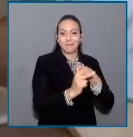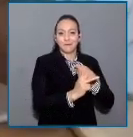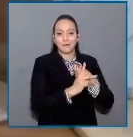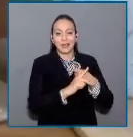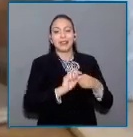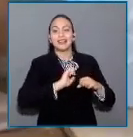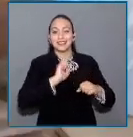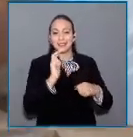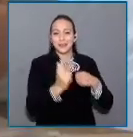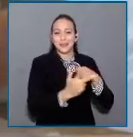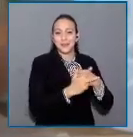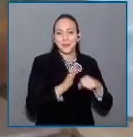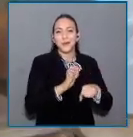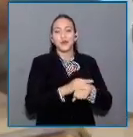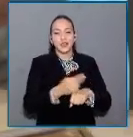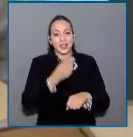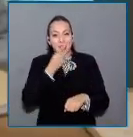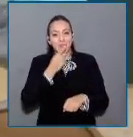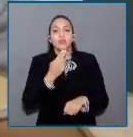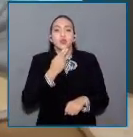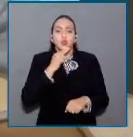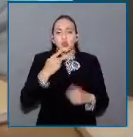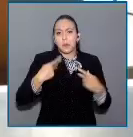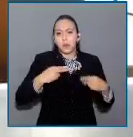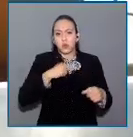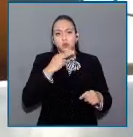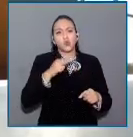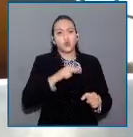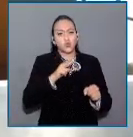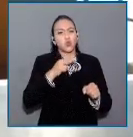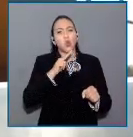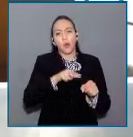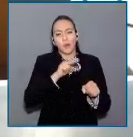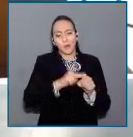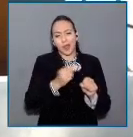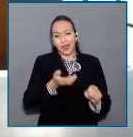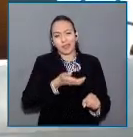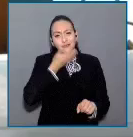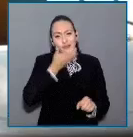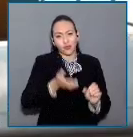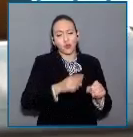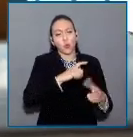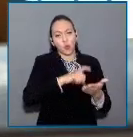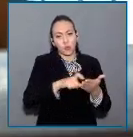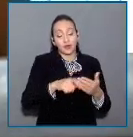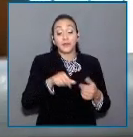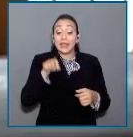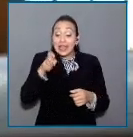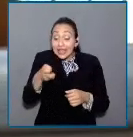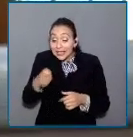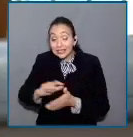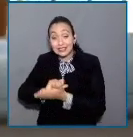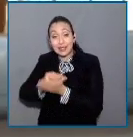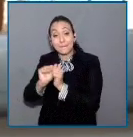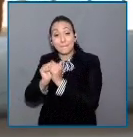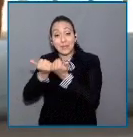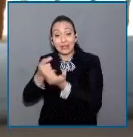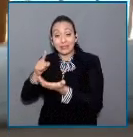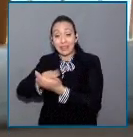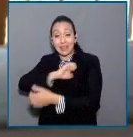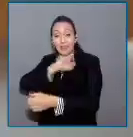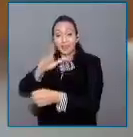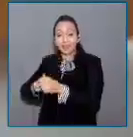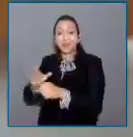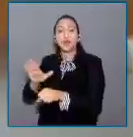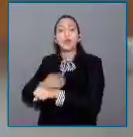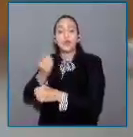un consumidor medio. El pan era considerado especial por incluir en su elaboración ingredientes añadidos a